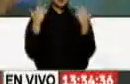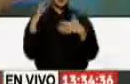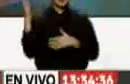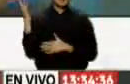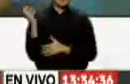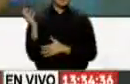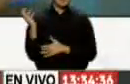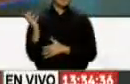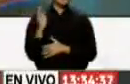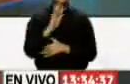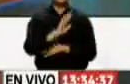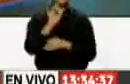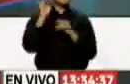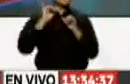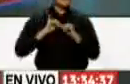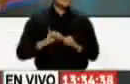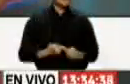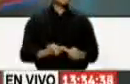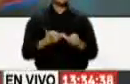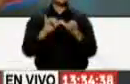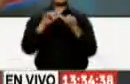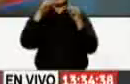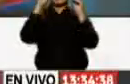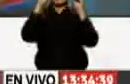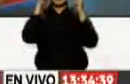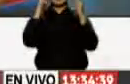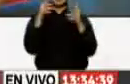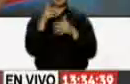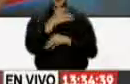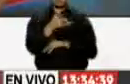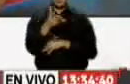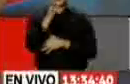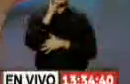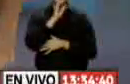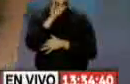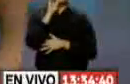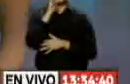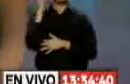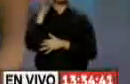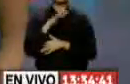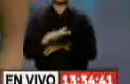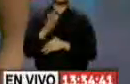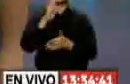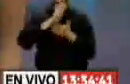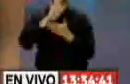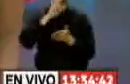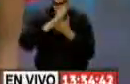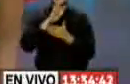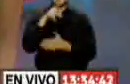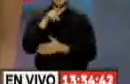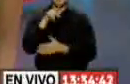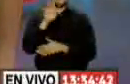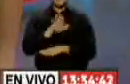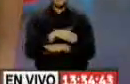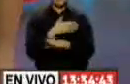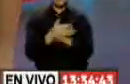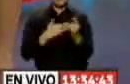jubilada, ella continúa impartiendo cátedra. Ella es maestra de canto en la Escuela del Pasillo.